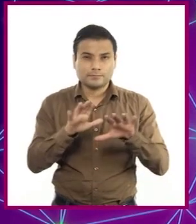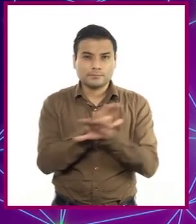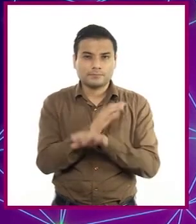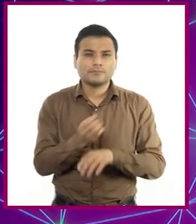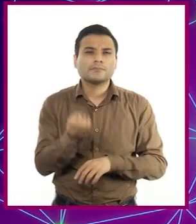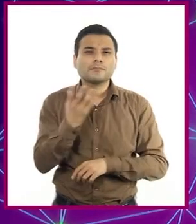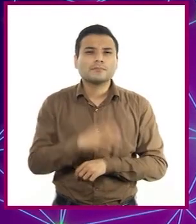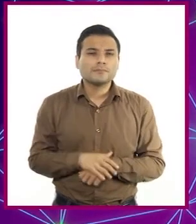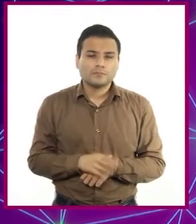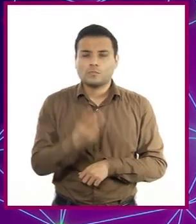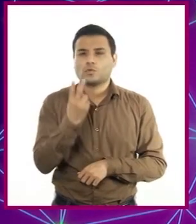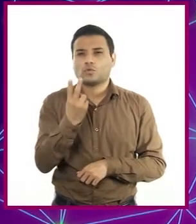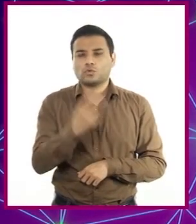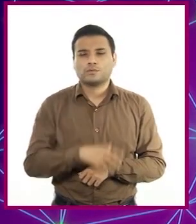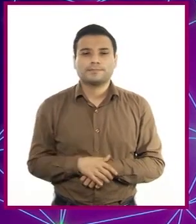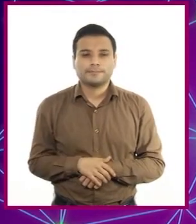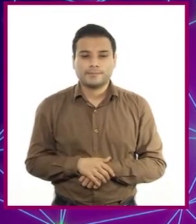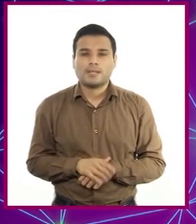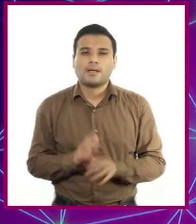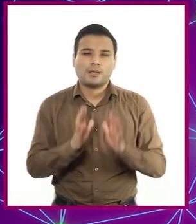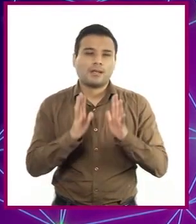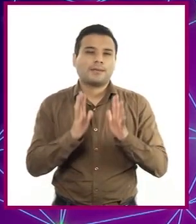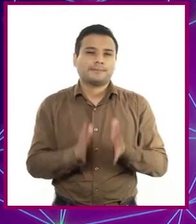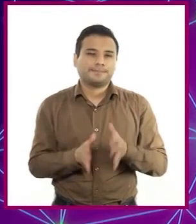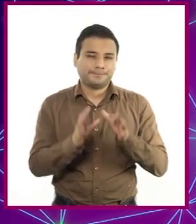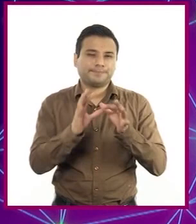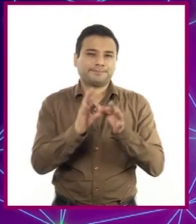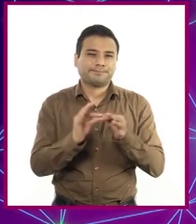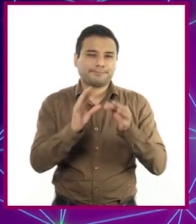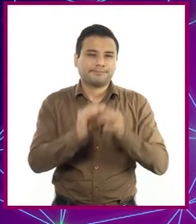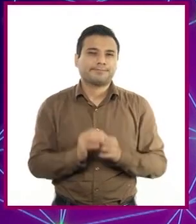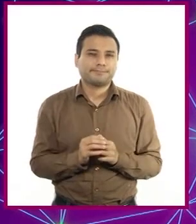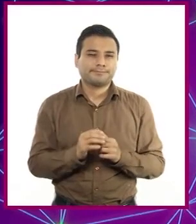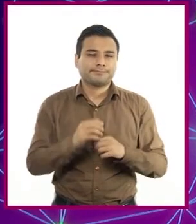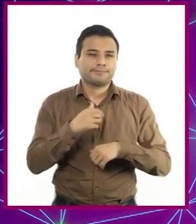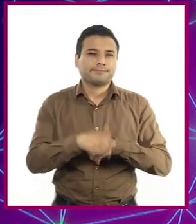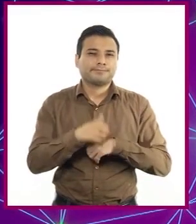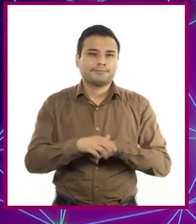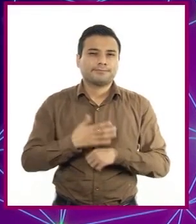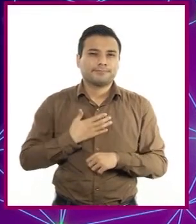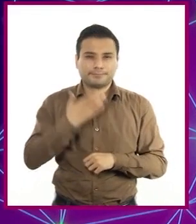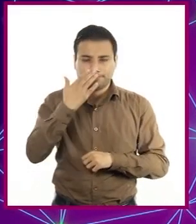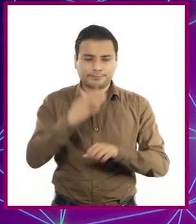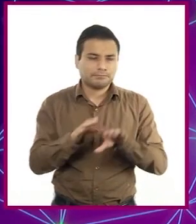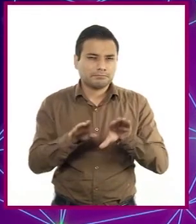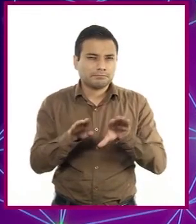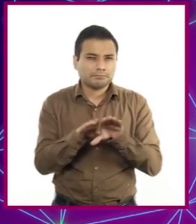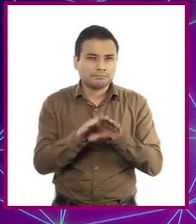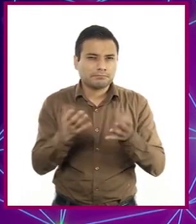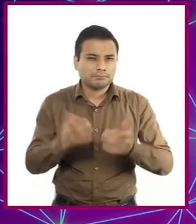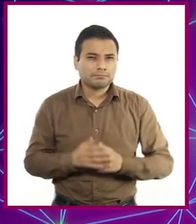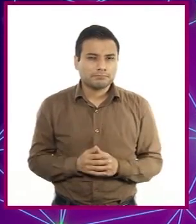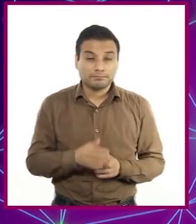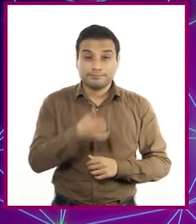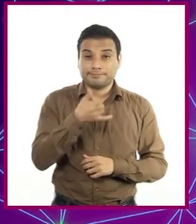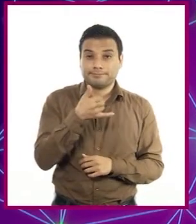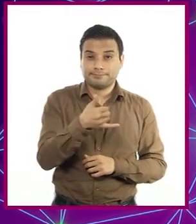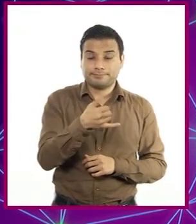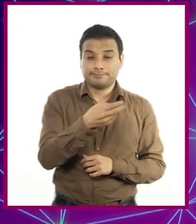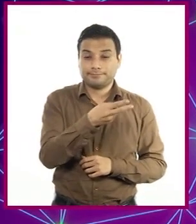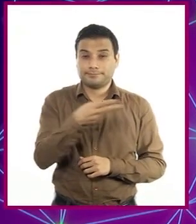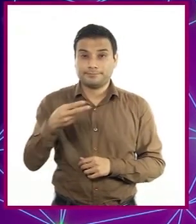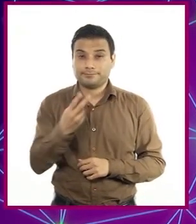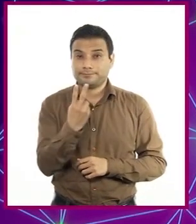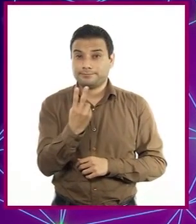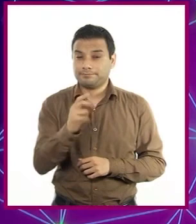pendiente es 2. Con estos datos puedo deducir que la expresión algebraica que representa a esta recta es Y igual